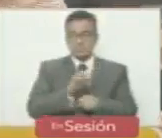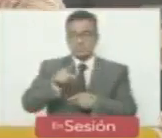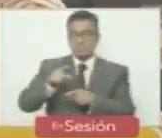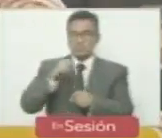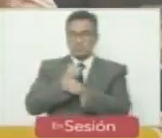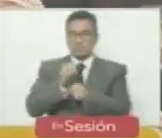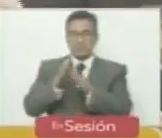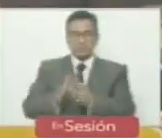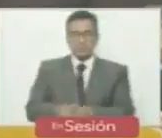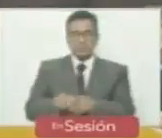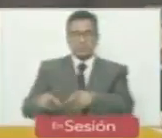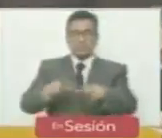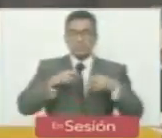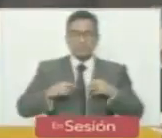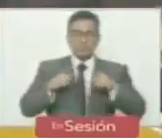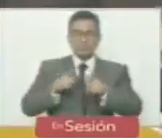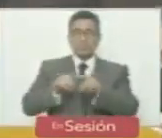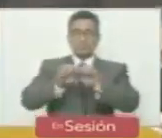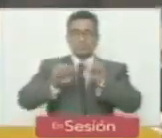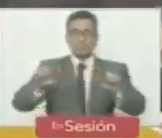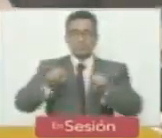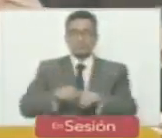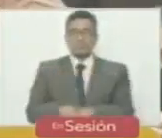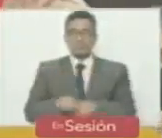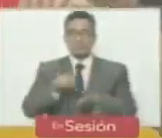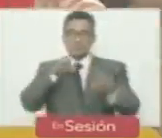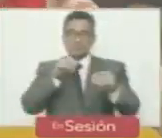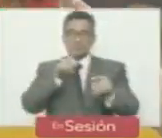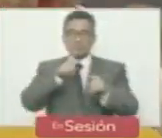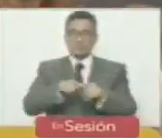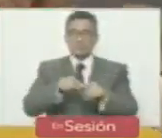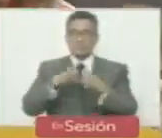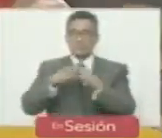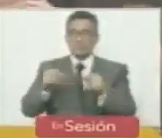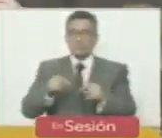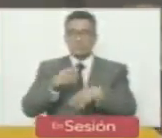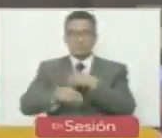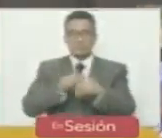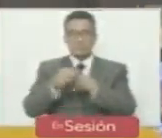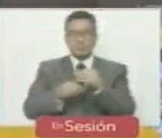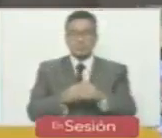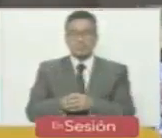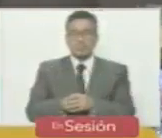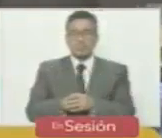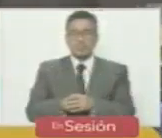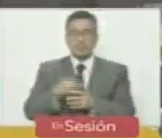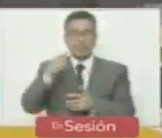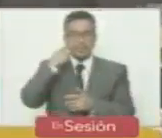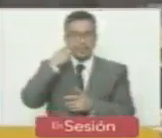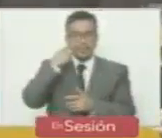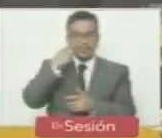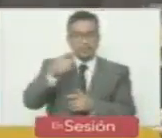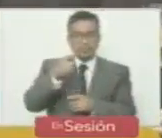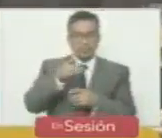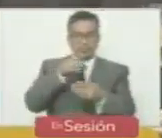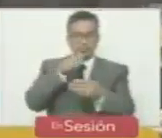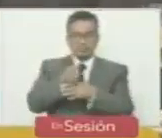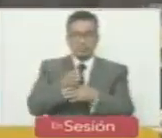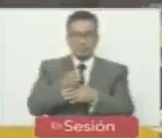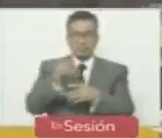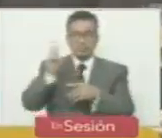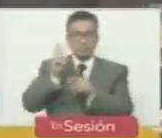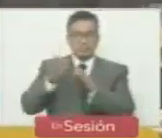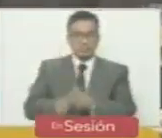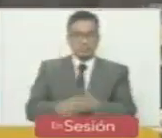sobre todo del área de salud y de educación es hablar de todo lo que hemos hecho sin perder el marco de que es una